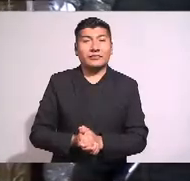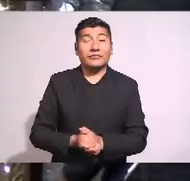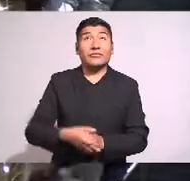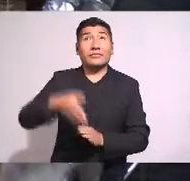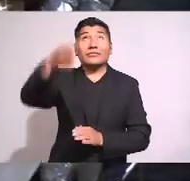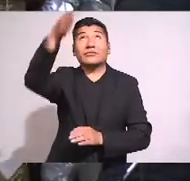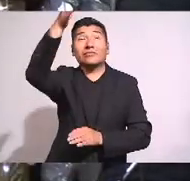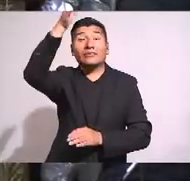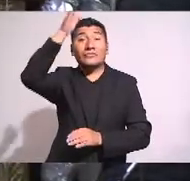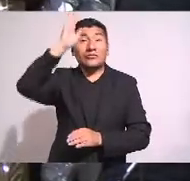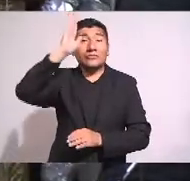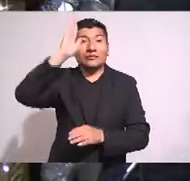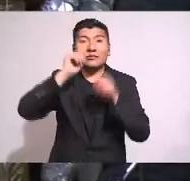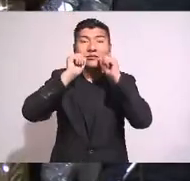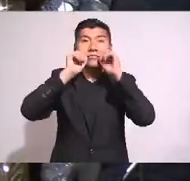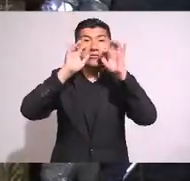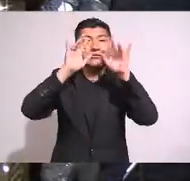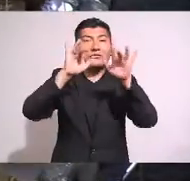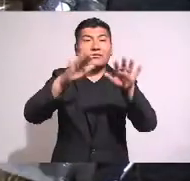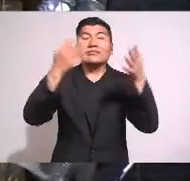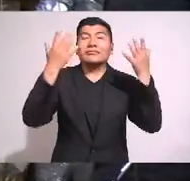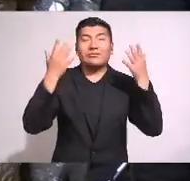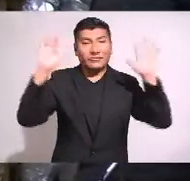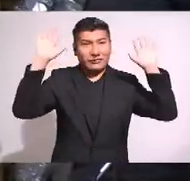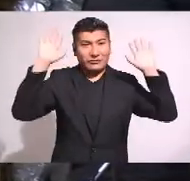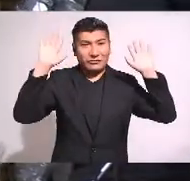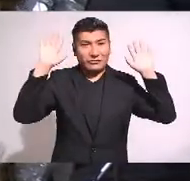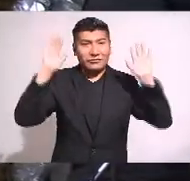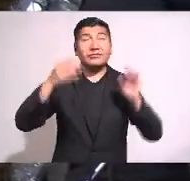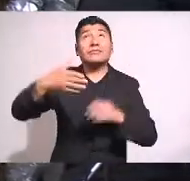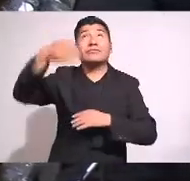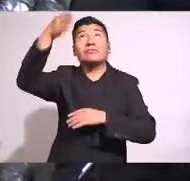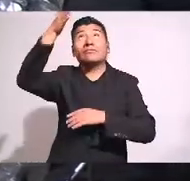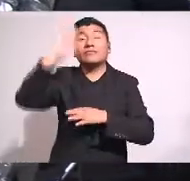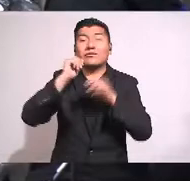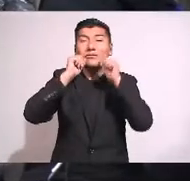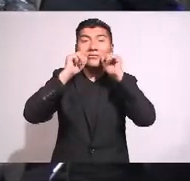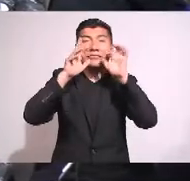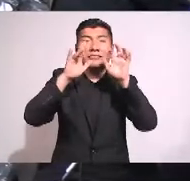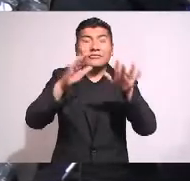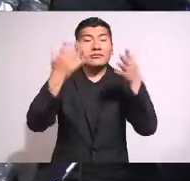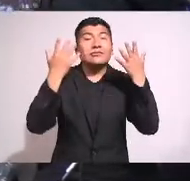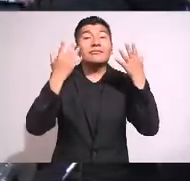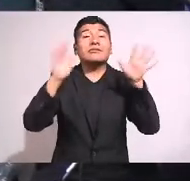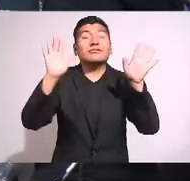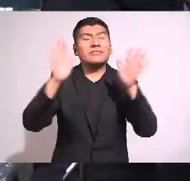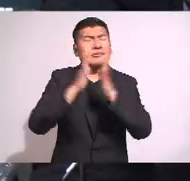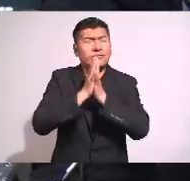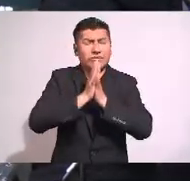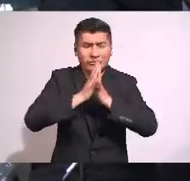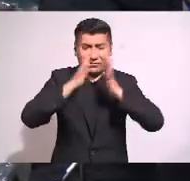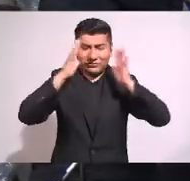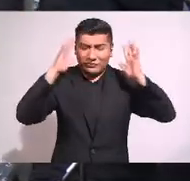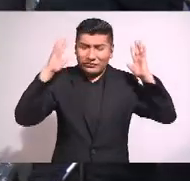Dios nos ha bendecido. Dios nos ha bendecido